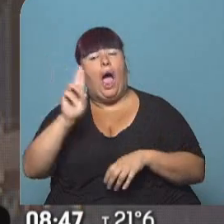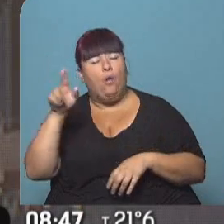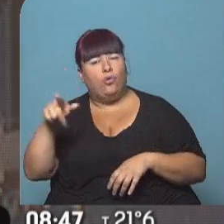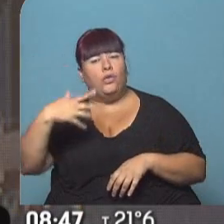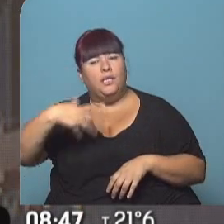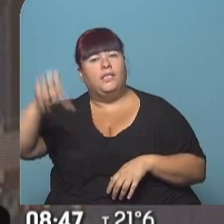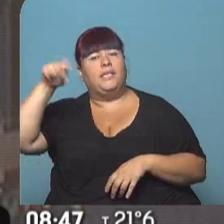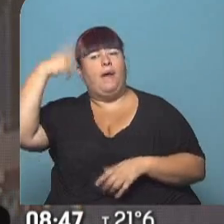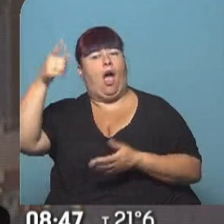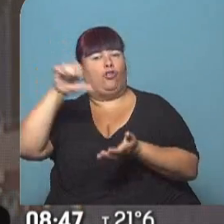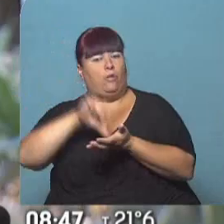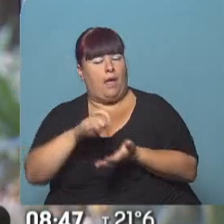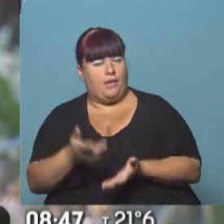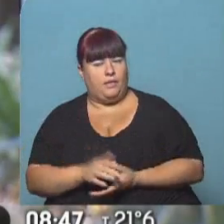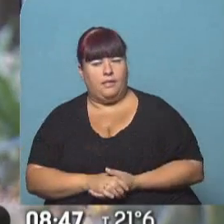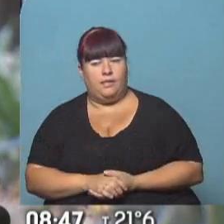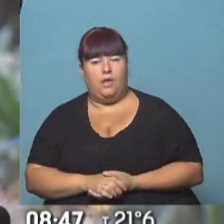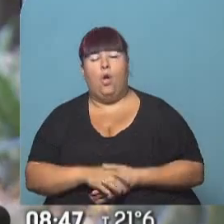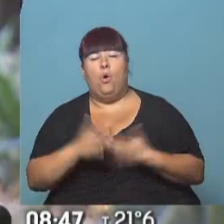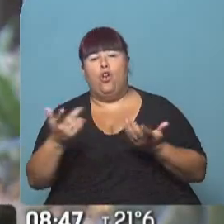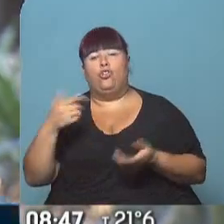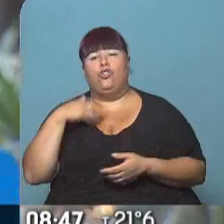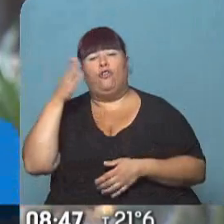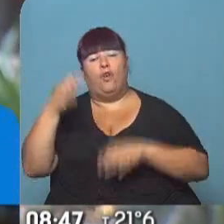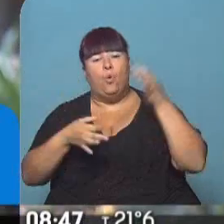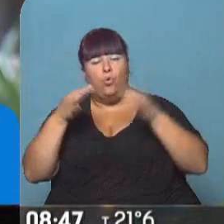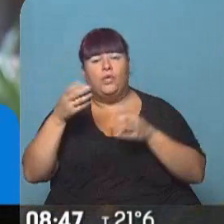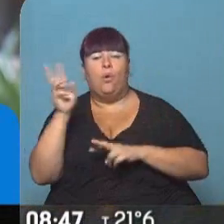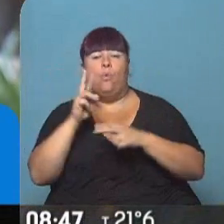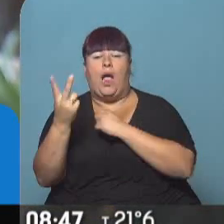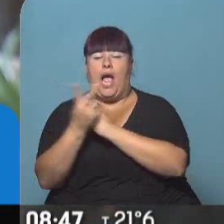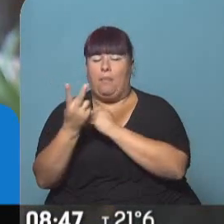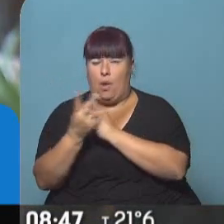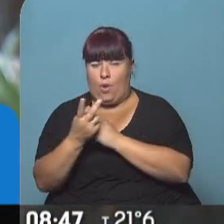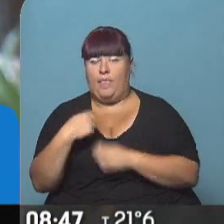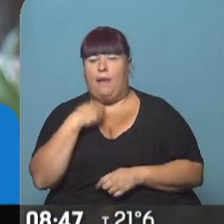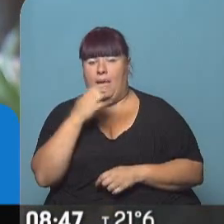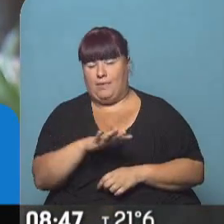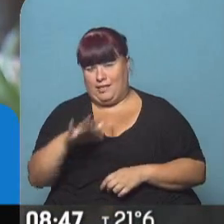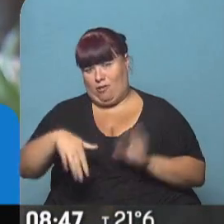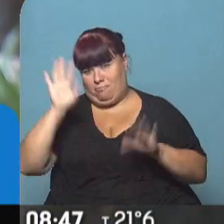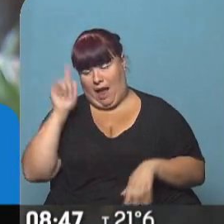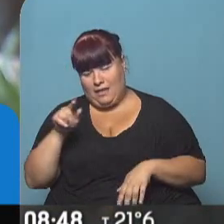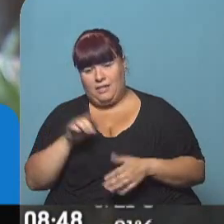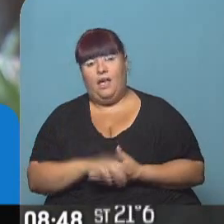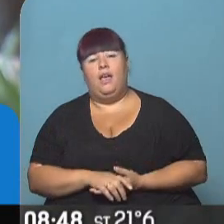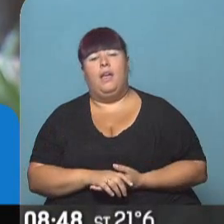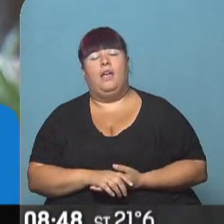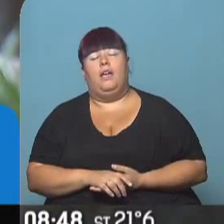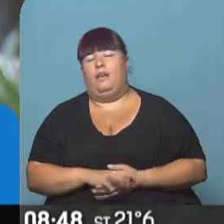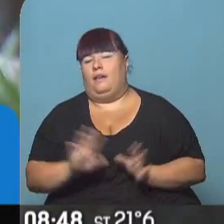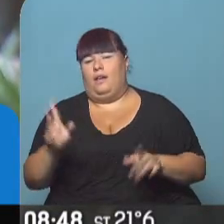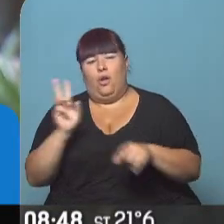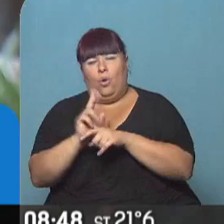a llevarlo al exterior. Bueno, yo acudí a la justicia en búsqueda de protección para mis hijos, fundamentalmente, y lejos